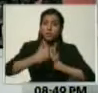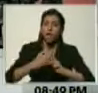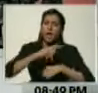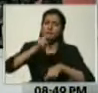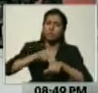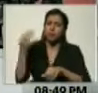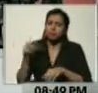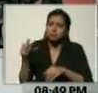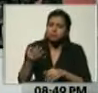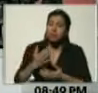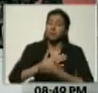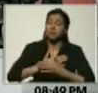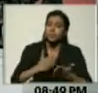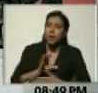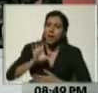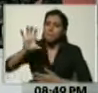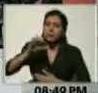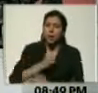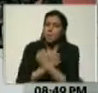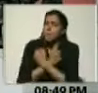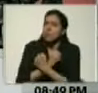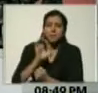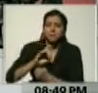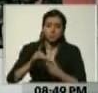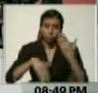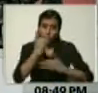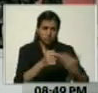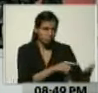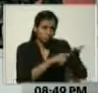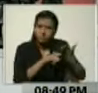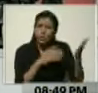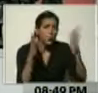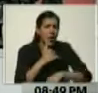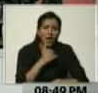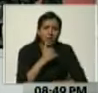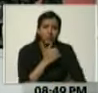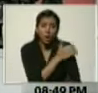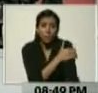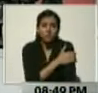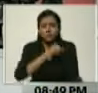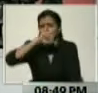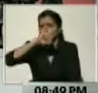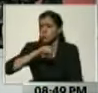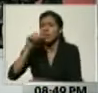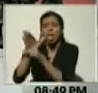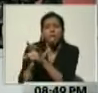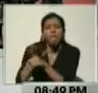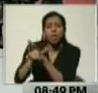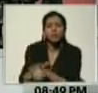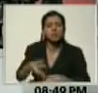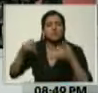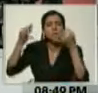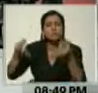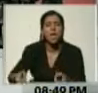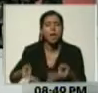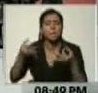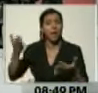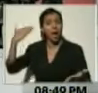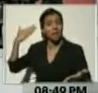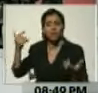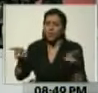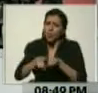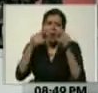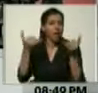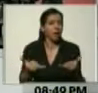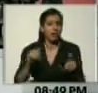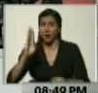un proyecto de patria. Ellos son así de arrastrados, no de ahorita, toda la vida han sido así. Y no se van a